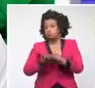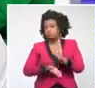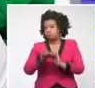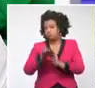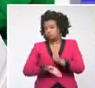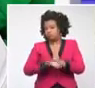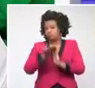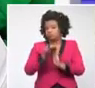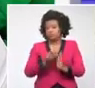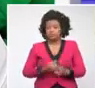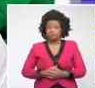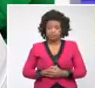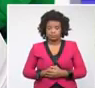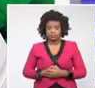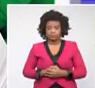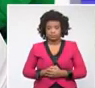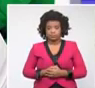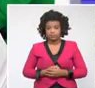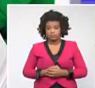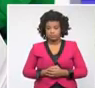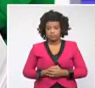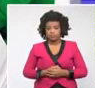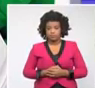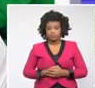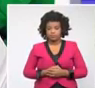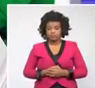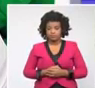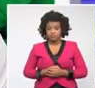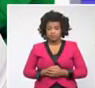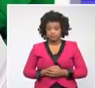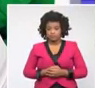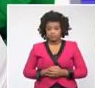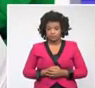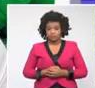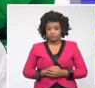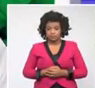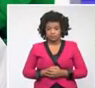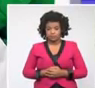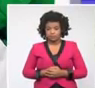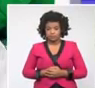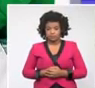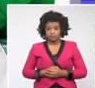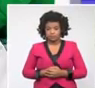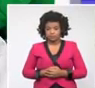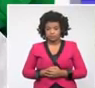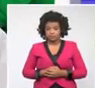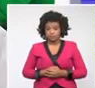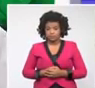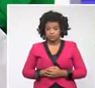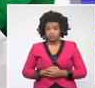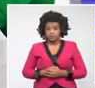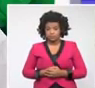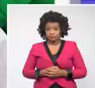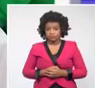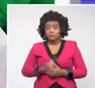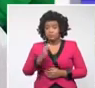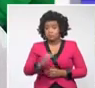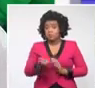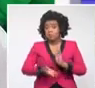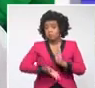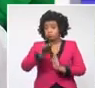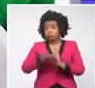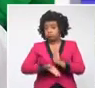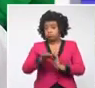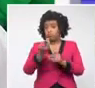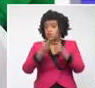alta en los últimos 2 días, con el número de alta en comparación con los ingresos, no obstante ser elevado el número de